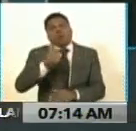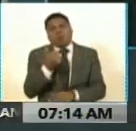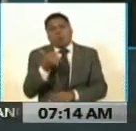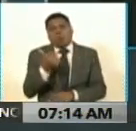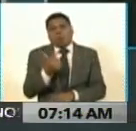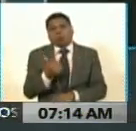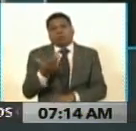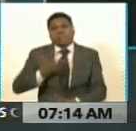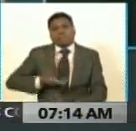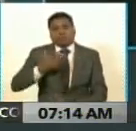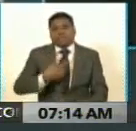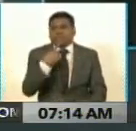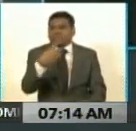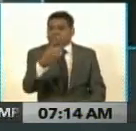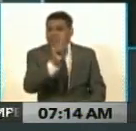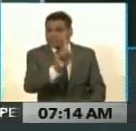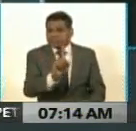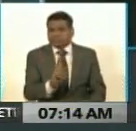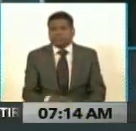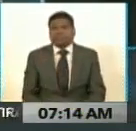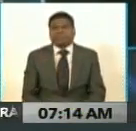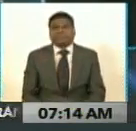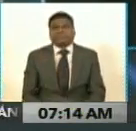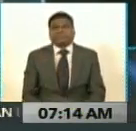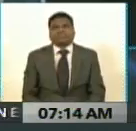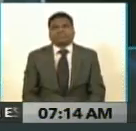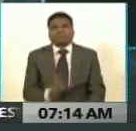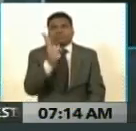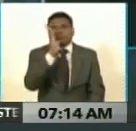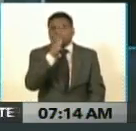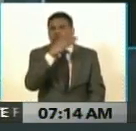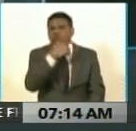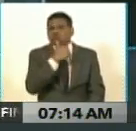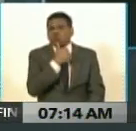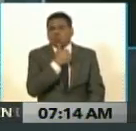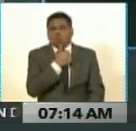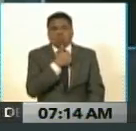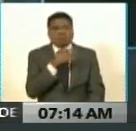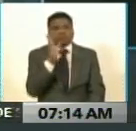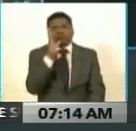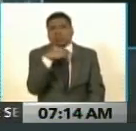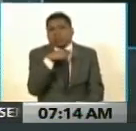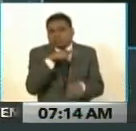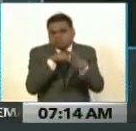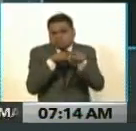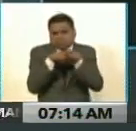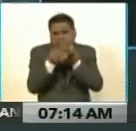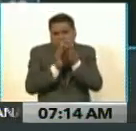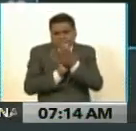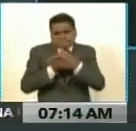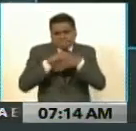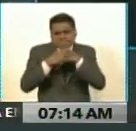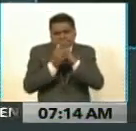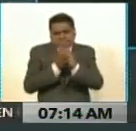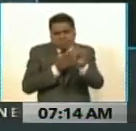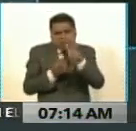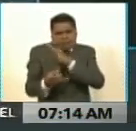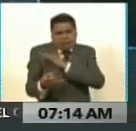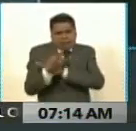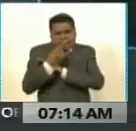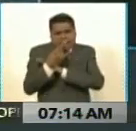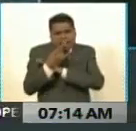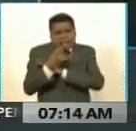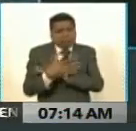destacar es que no hay ningún tipo de Conspiración ni ataque al sueldo